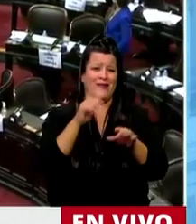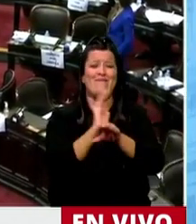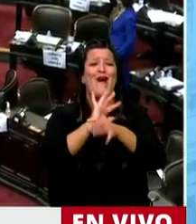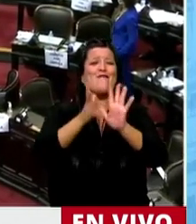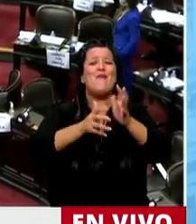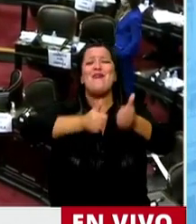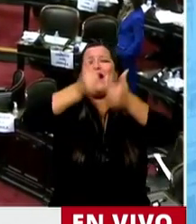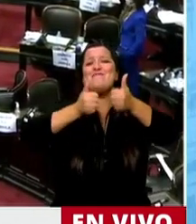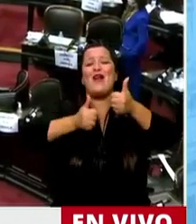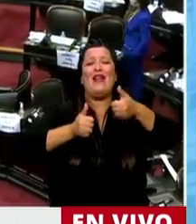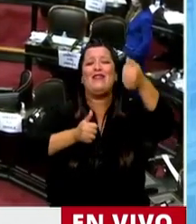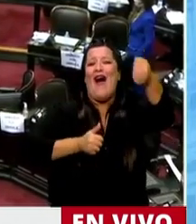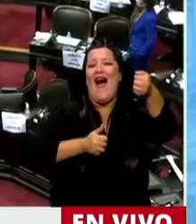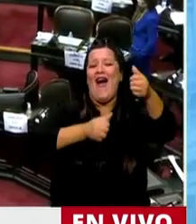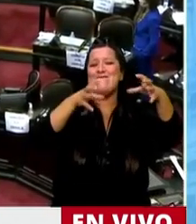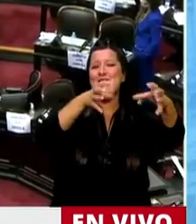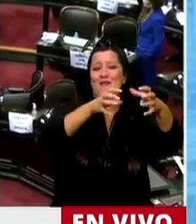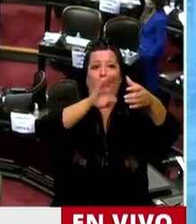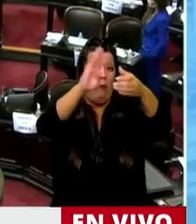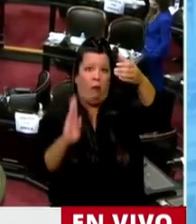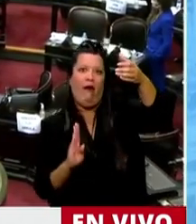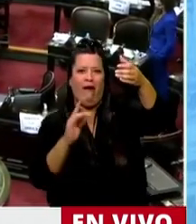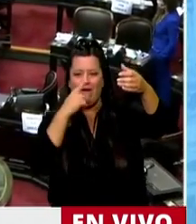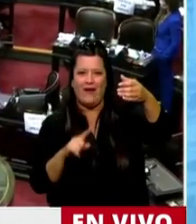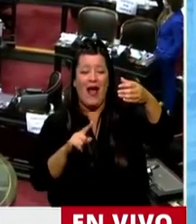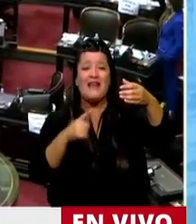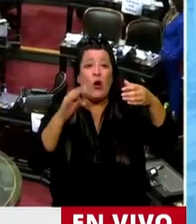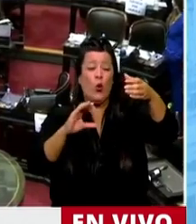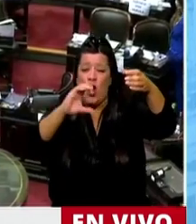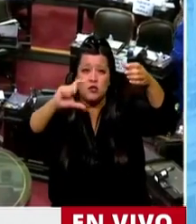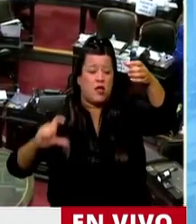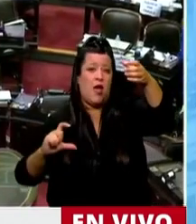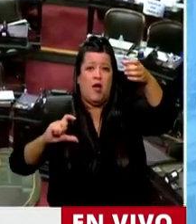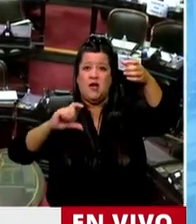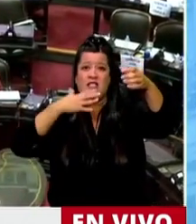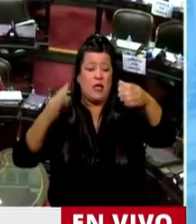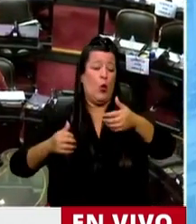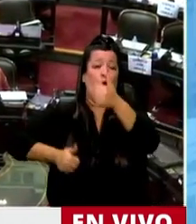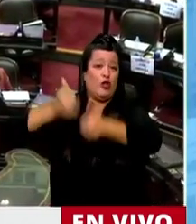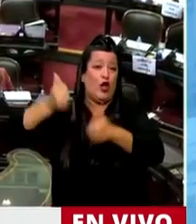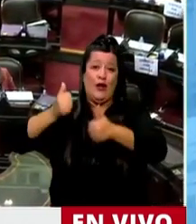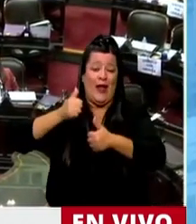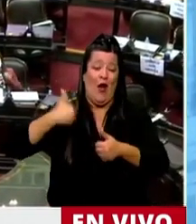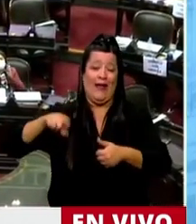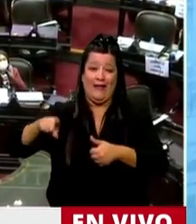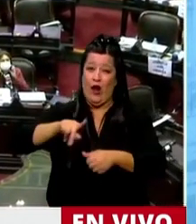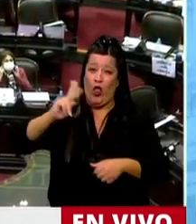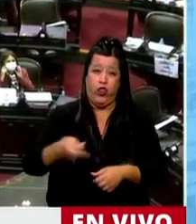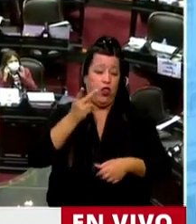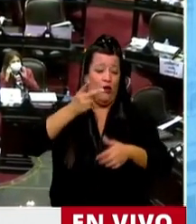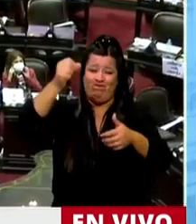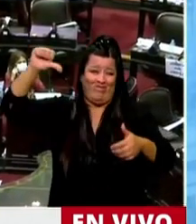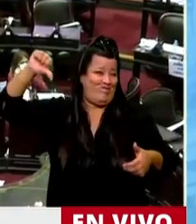B. Y sabe que si siguen así se van a ir a la C y van a ir al torneo argentino. ¿Por qué?